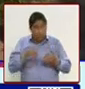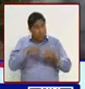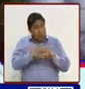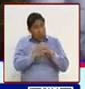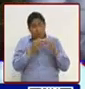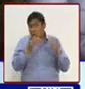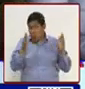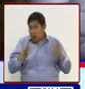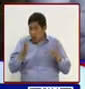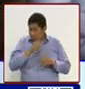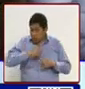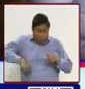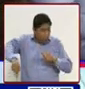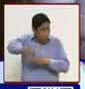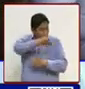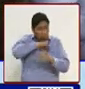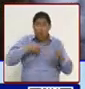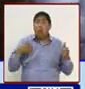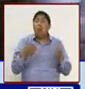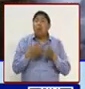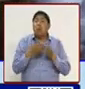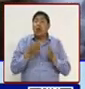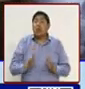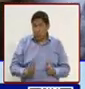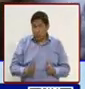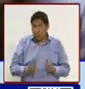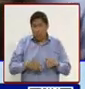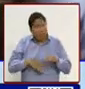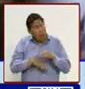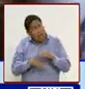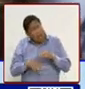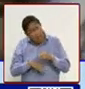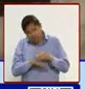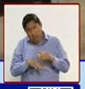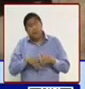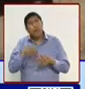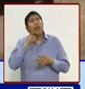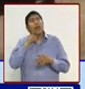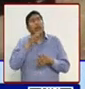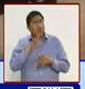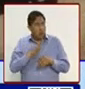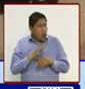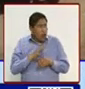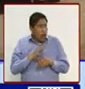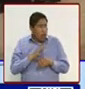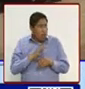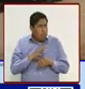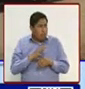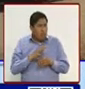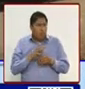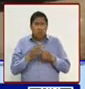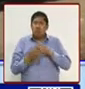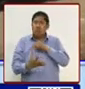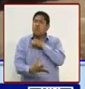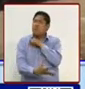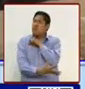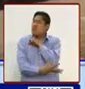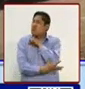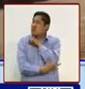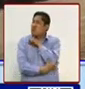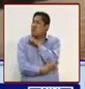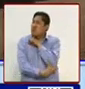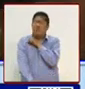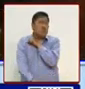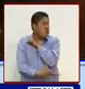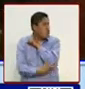con junta de vecinos. Lamentablemente la señora pues es de súper escasos de